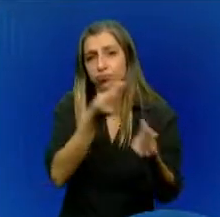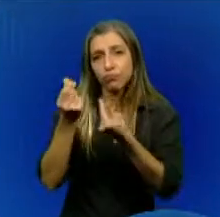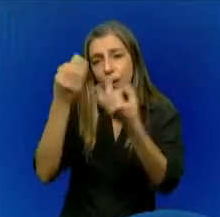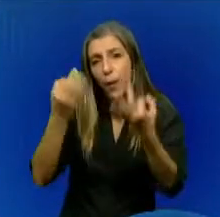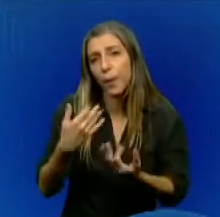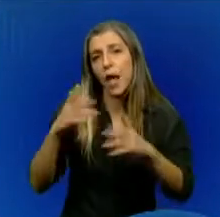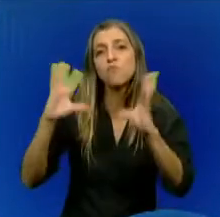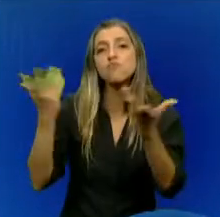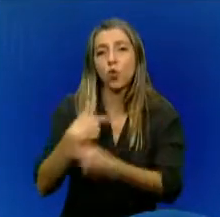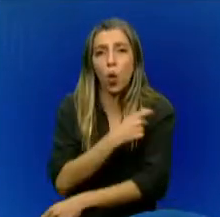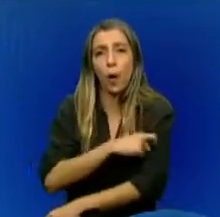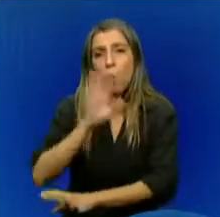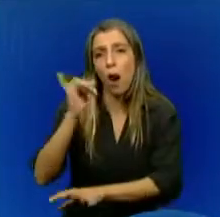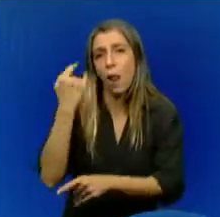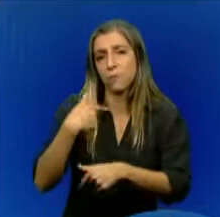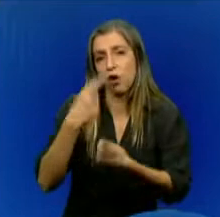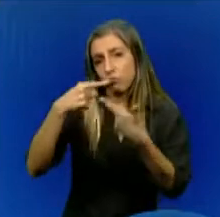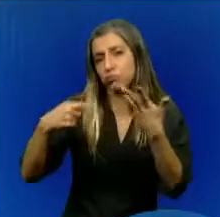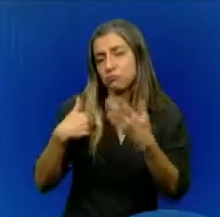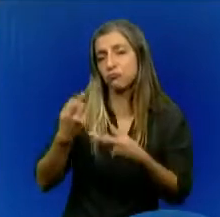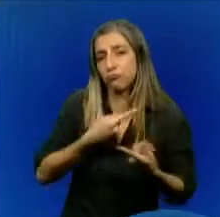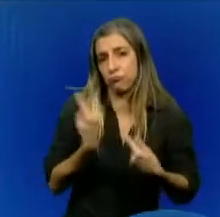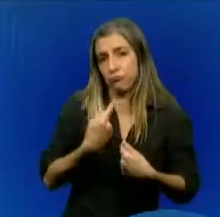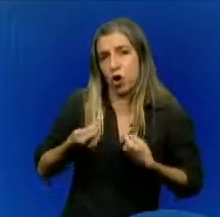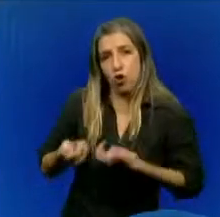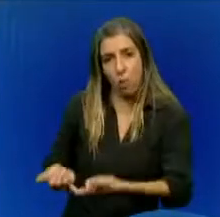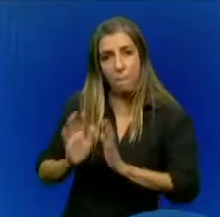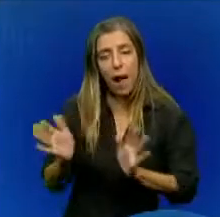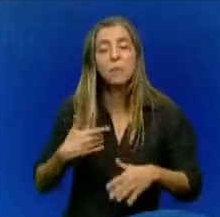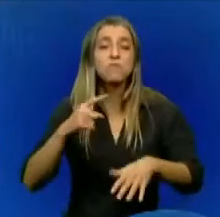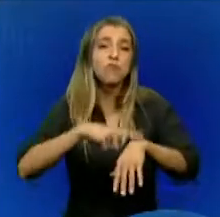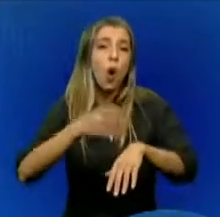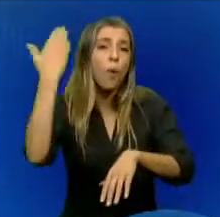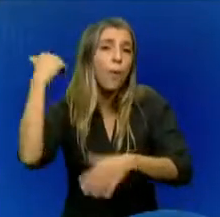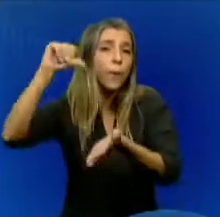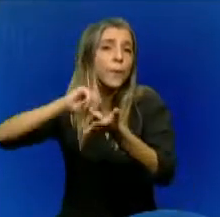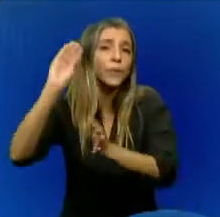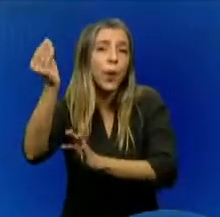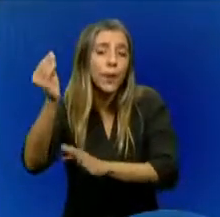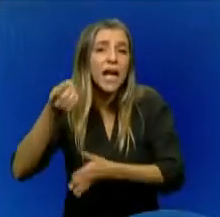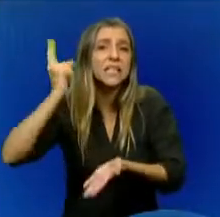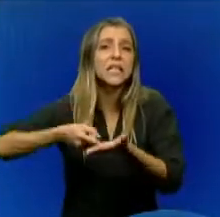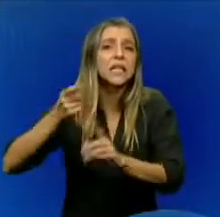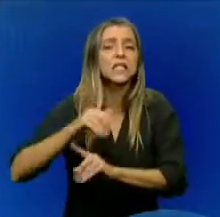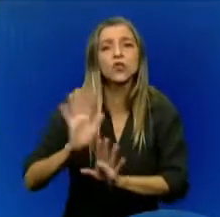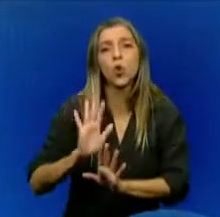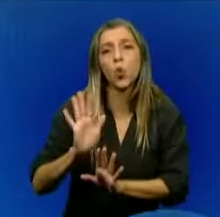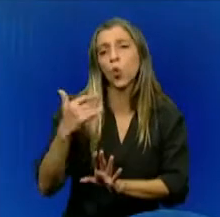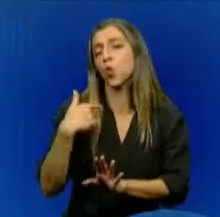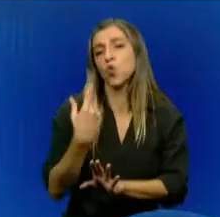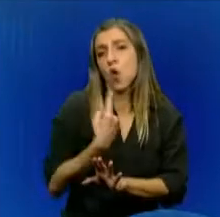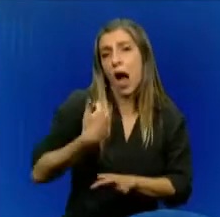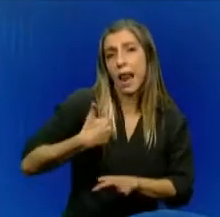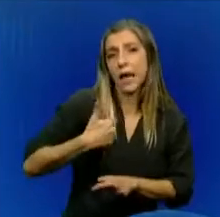el mundo. Y la verdad que a pesar de que cuando Brasil, por ejemplo, decide que alguna de las vacunas que Argentina ha autorizado